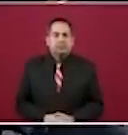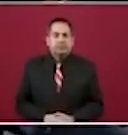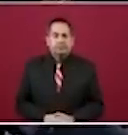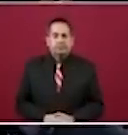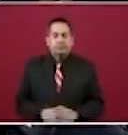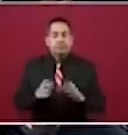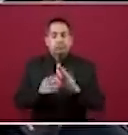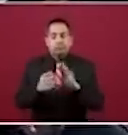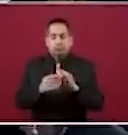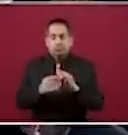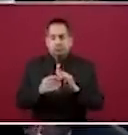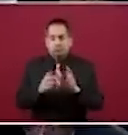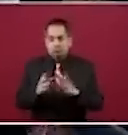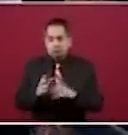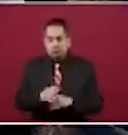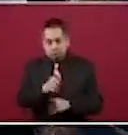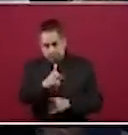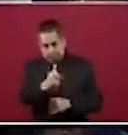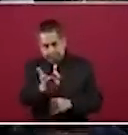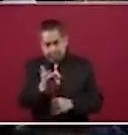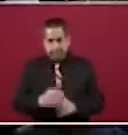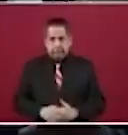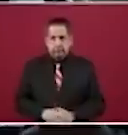Quedamos que empezamos en medio.